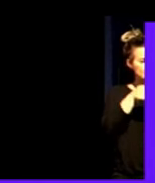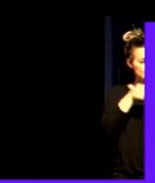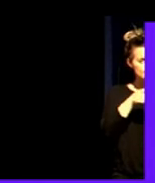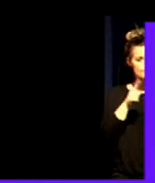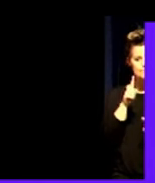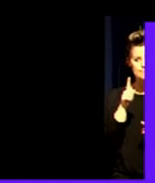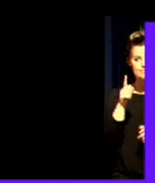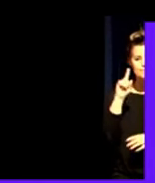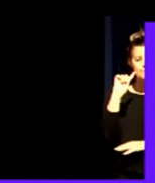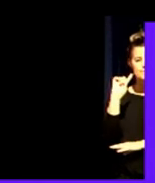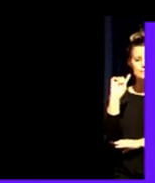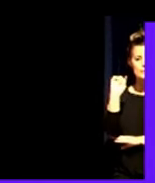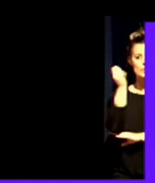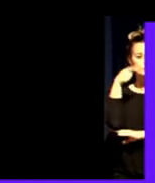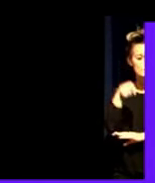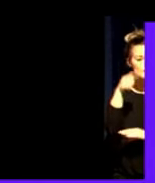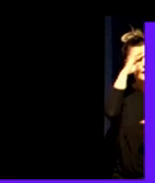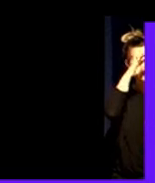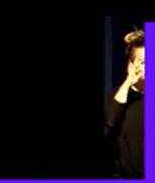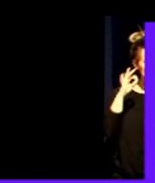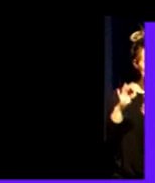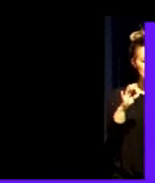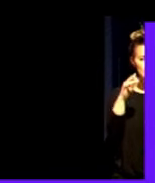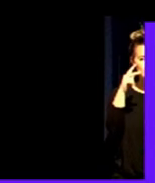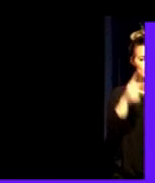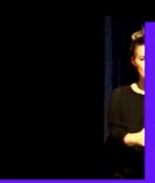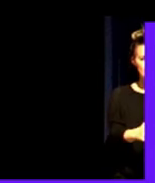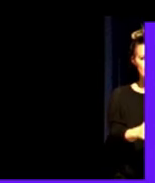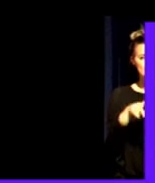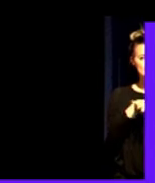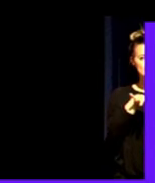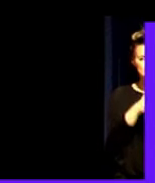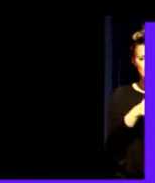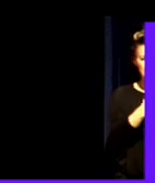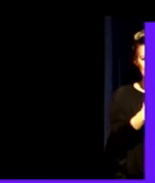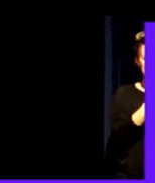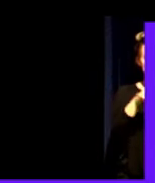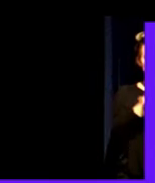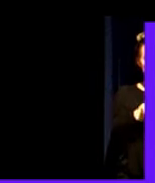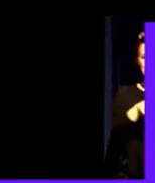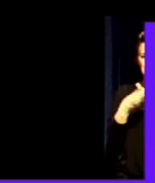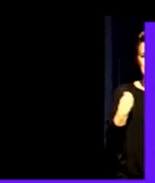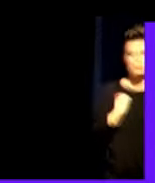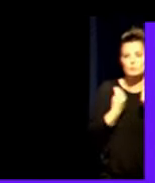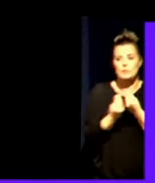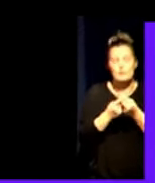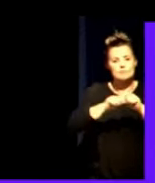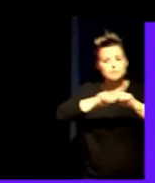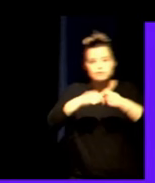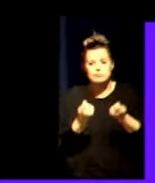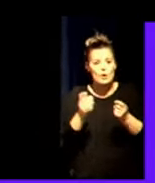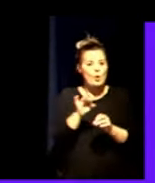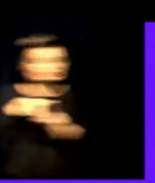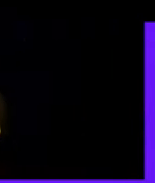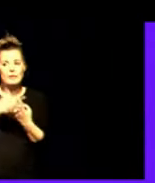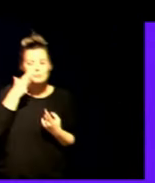esta atención, esta prevención en situaciones de quiebra de la convivencia o situaciones de riesgo como las